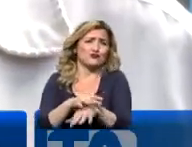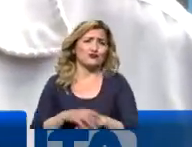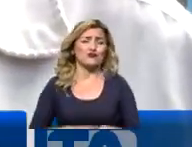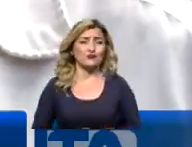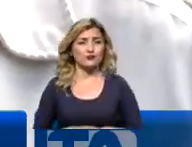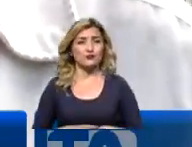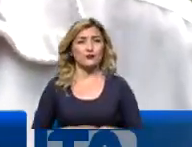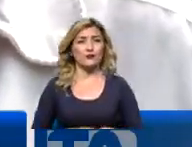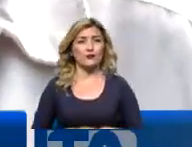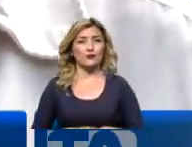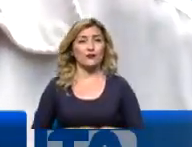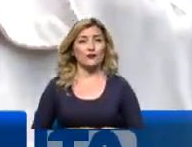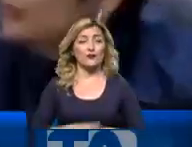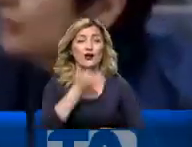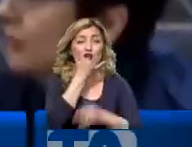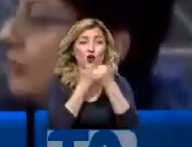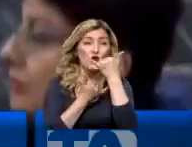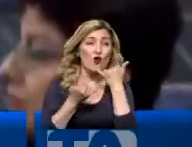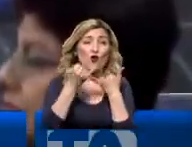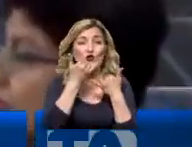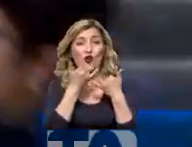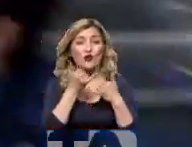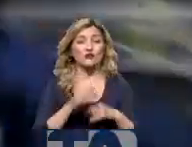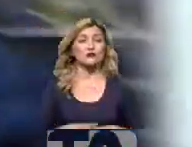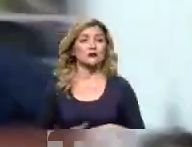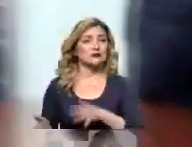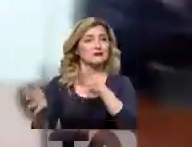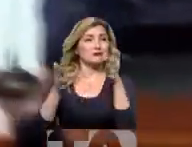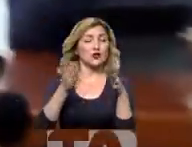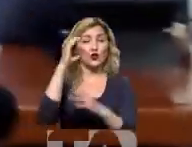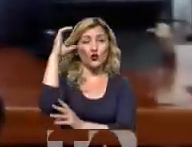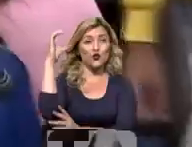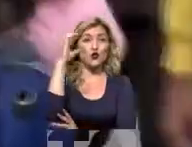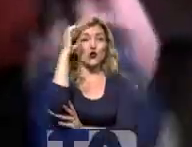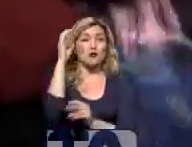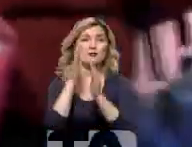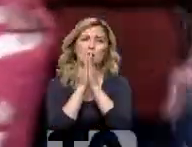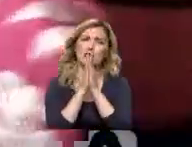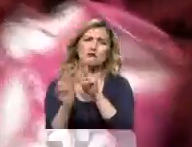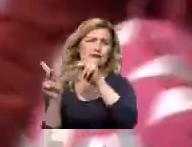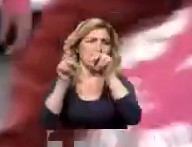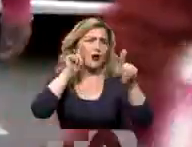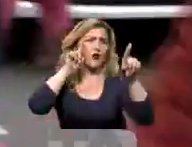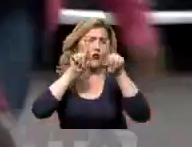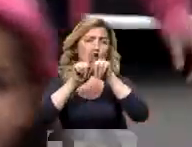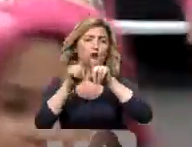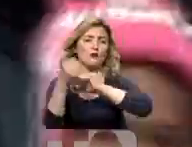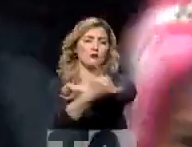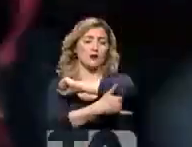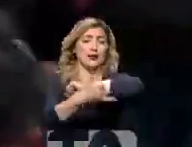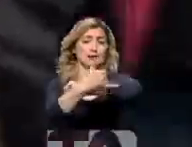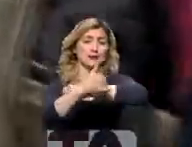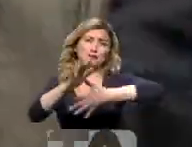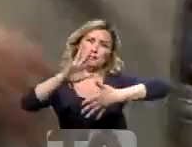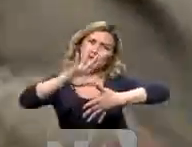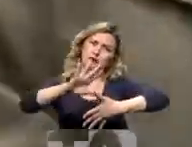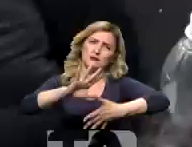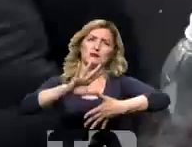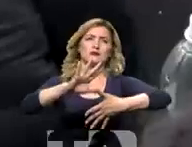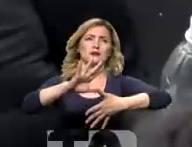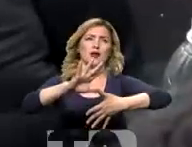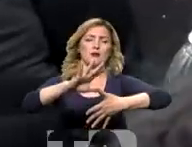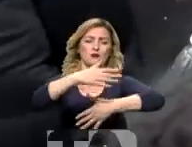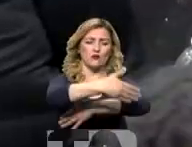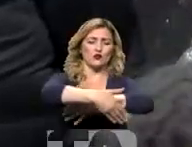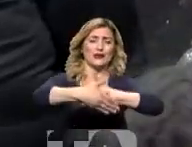acepta, genera varios errores. Mientras tanto, desde Colombia instan a generar un plan conjunto entre los países de las Américas para evitar que